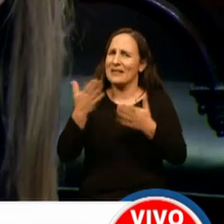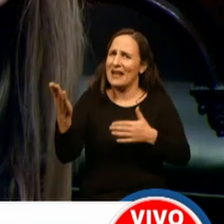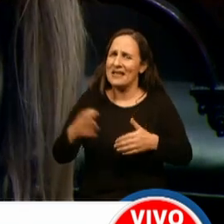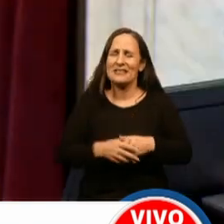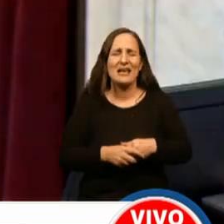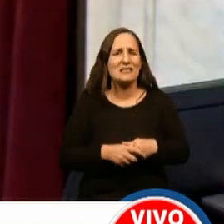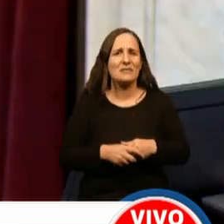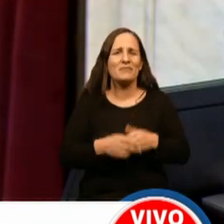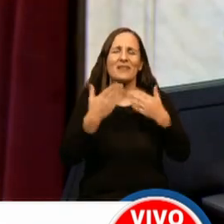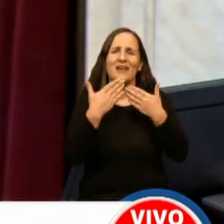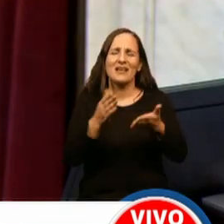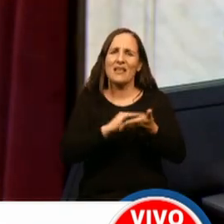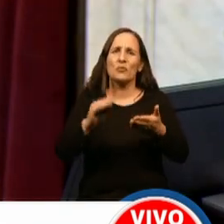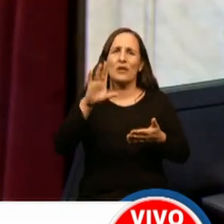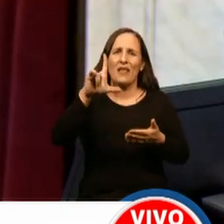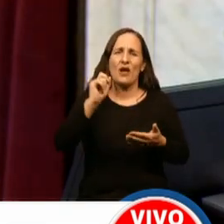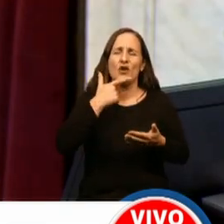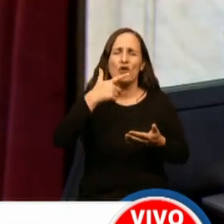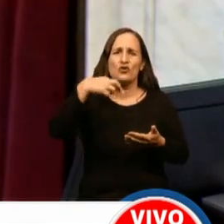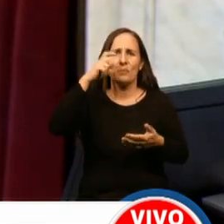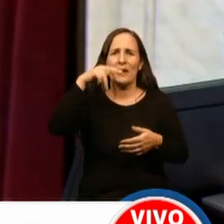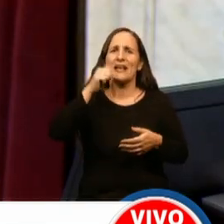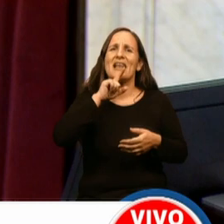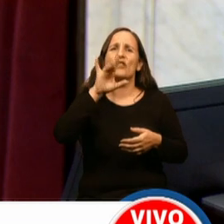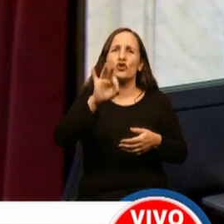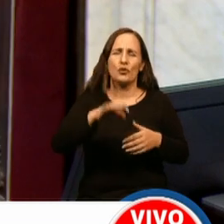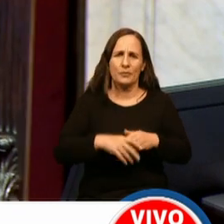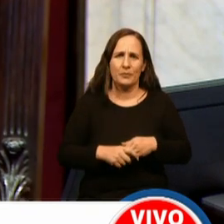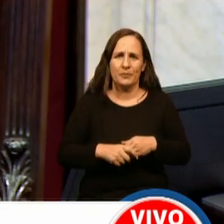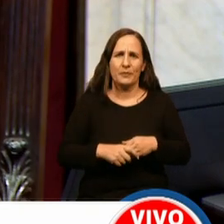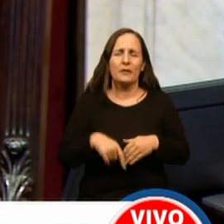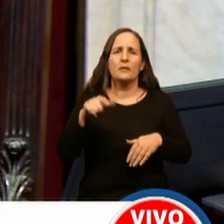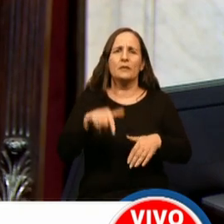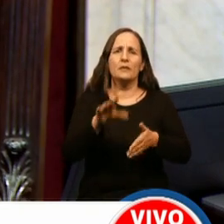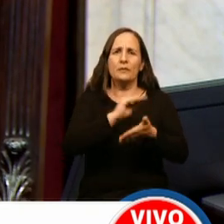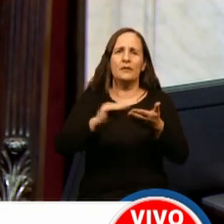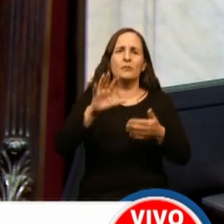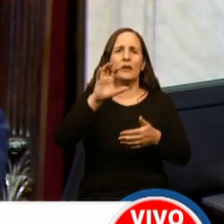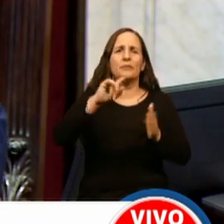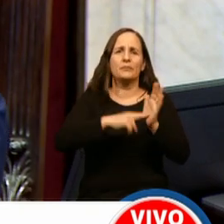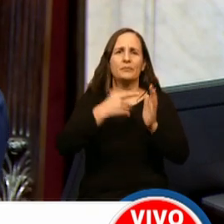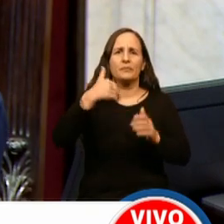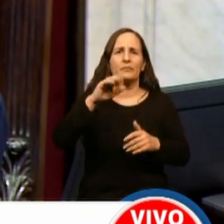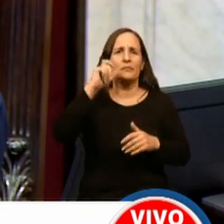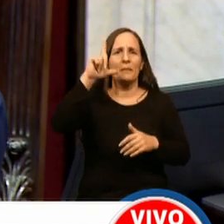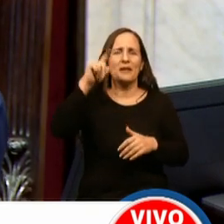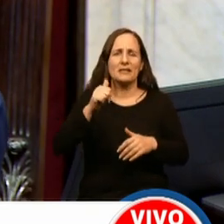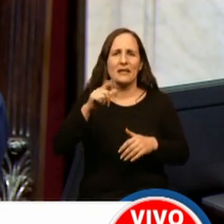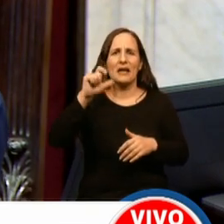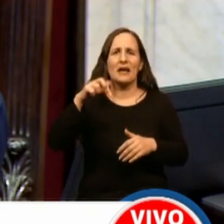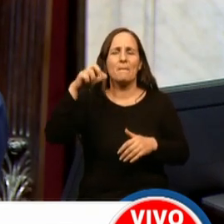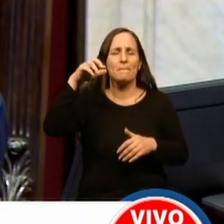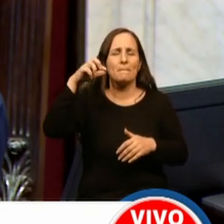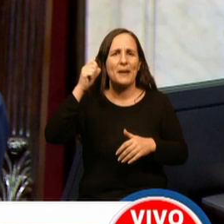diputada lospinato continúa en el uso de la palabra la diputada por buenos aires- marcela campagnoli